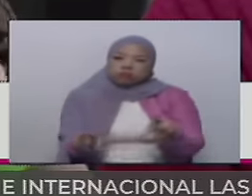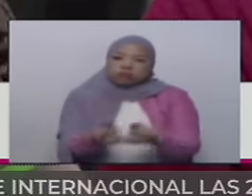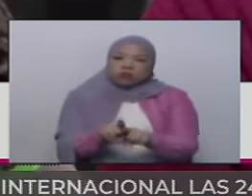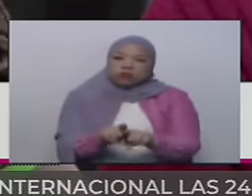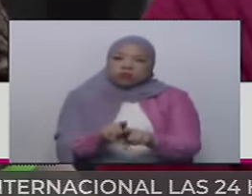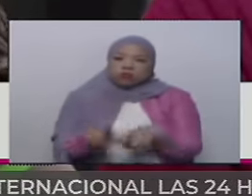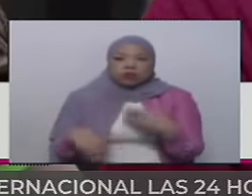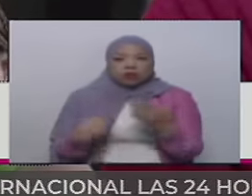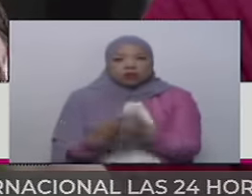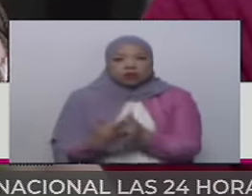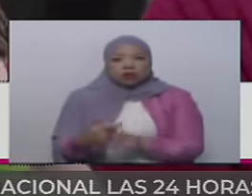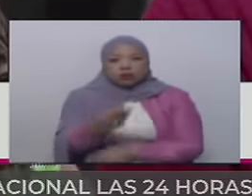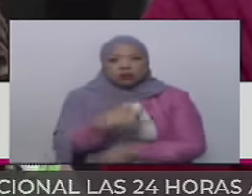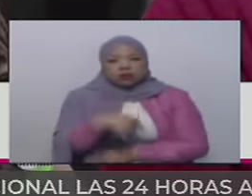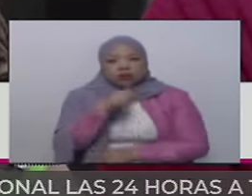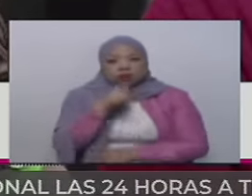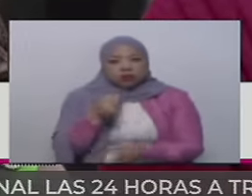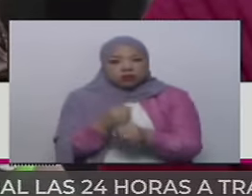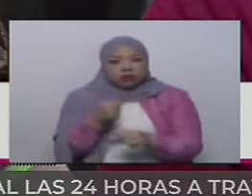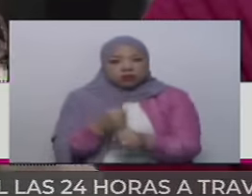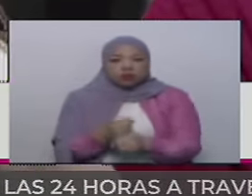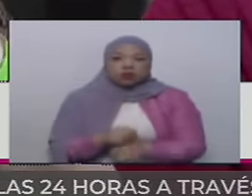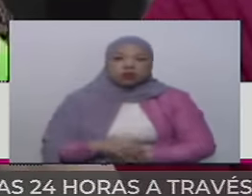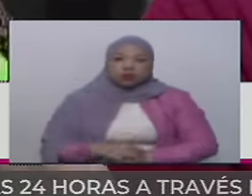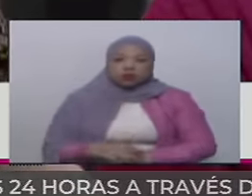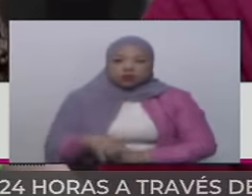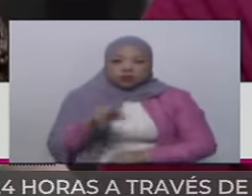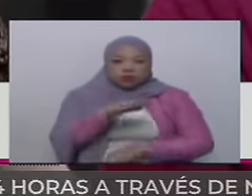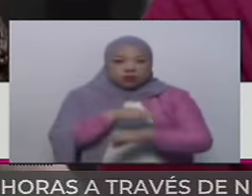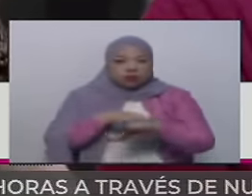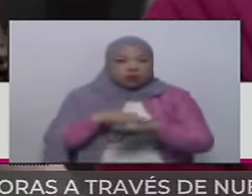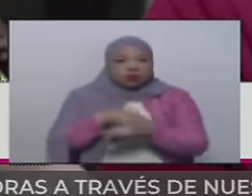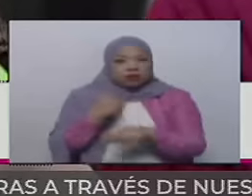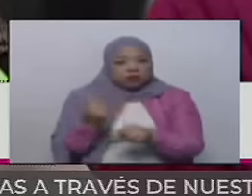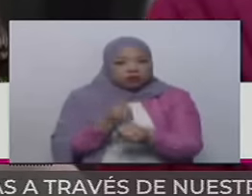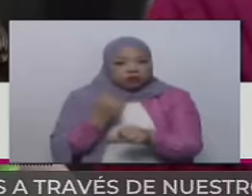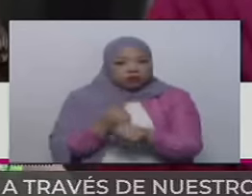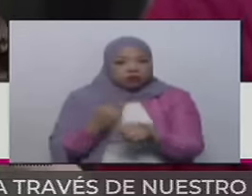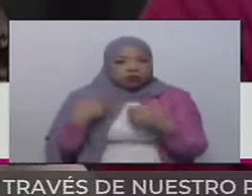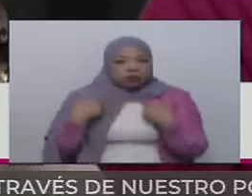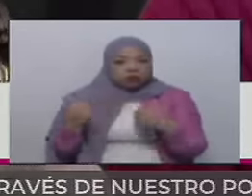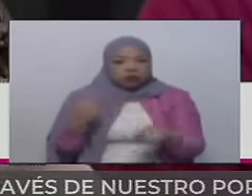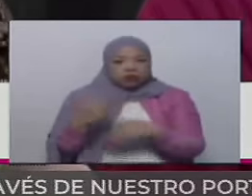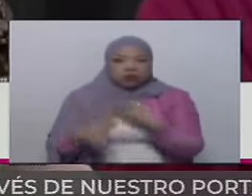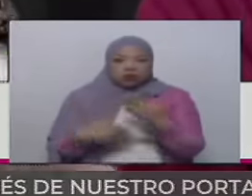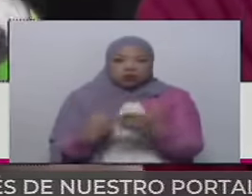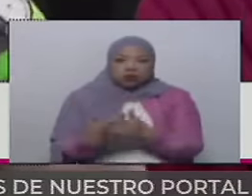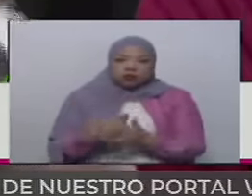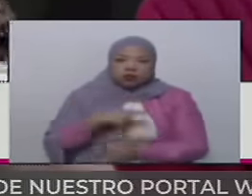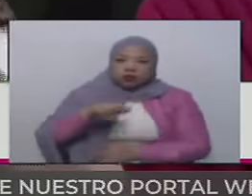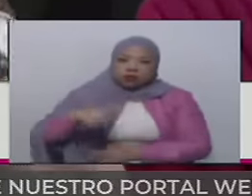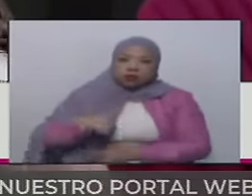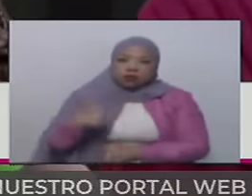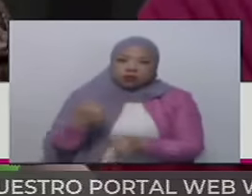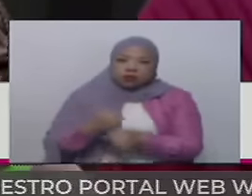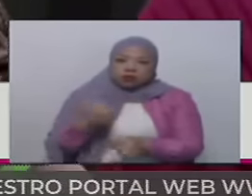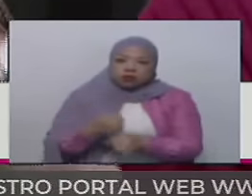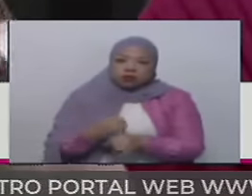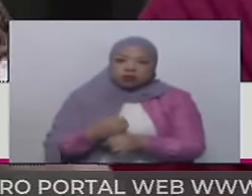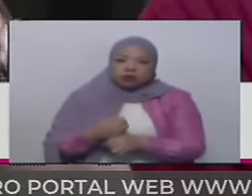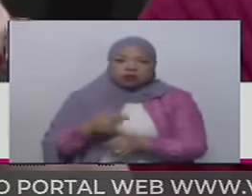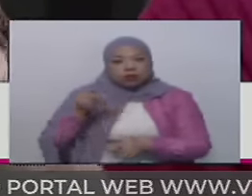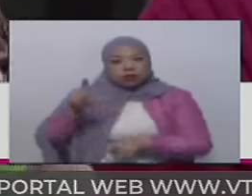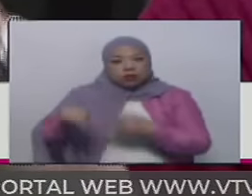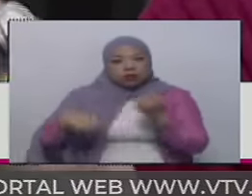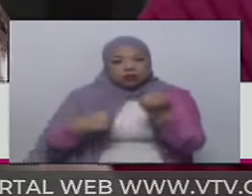doctora Gabriela Jiménez, nuestros viceministros de salud. Debemos orientar todos nuestros